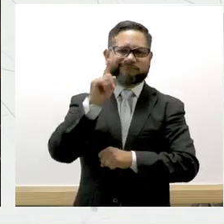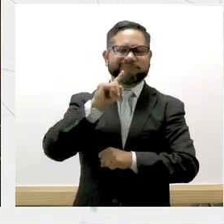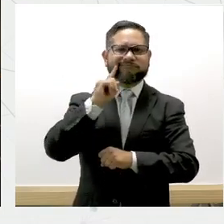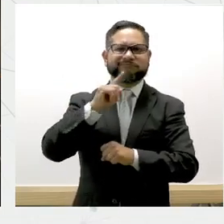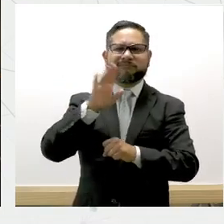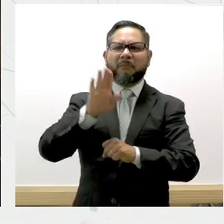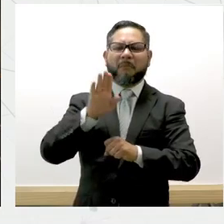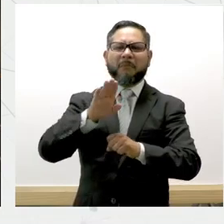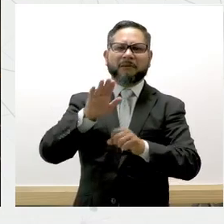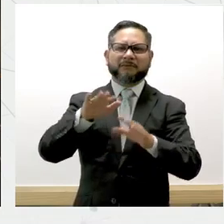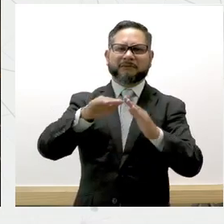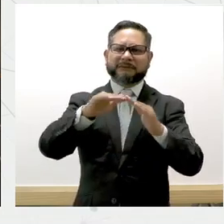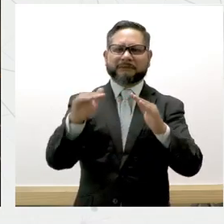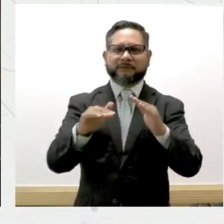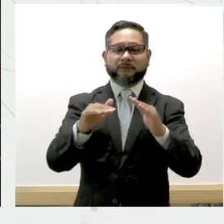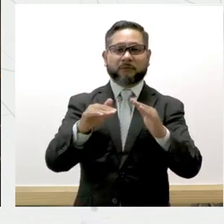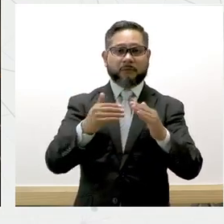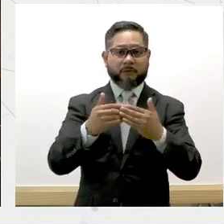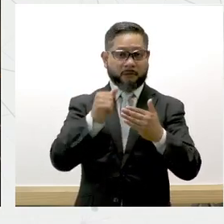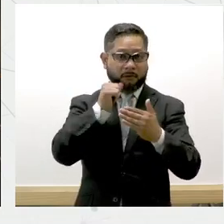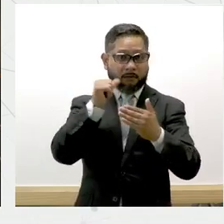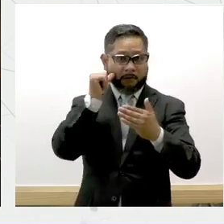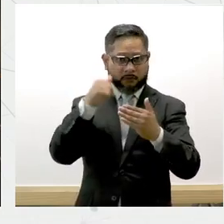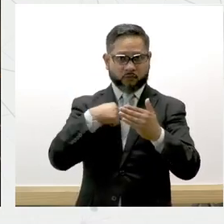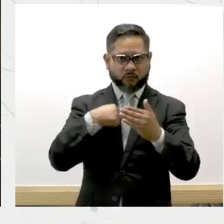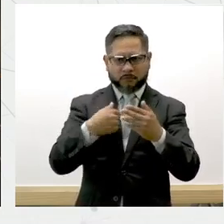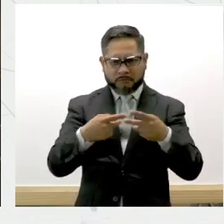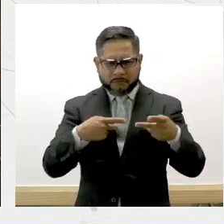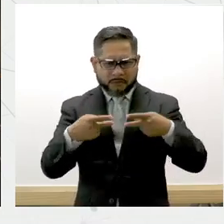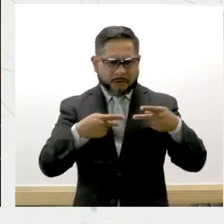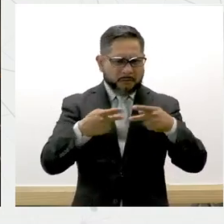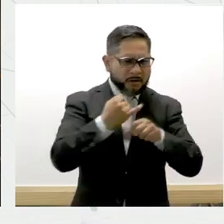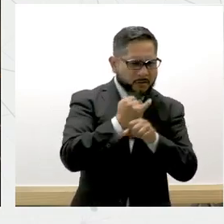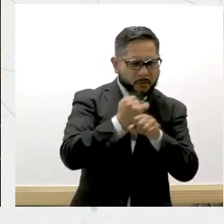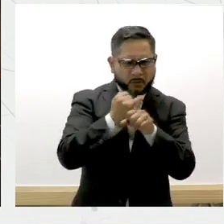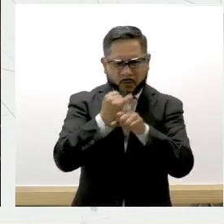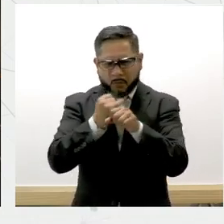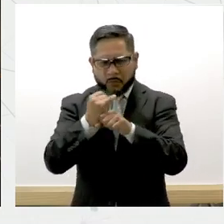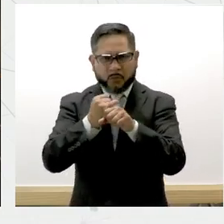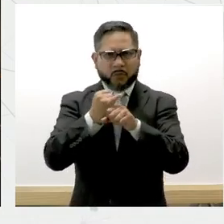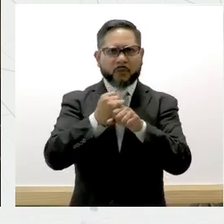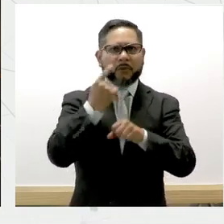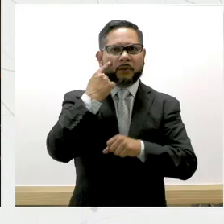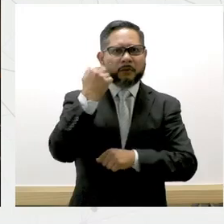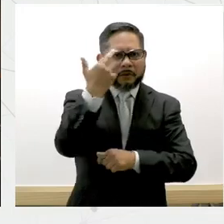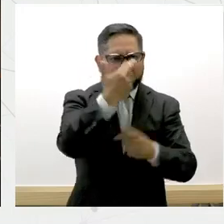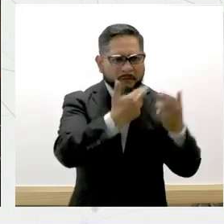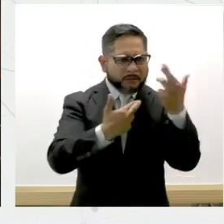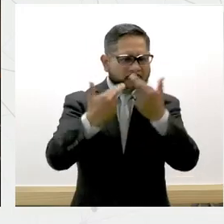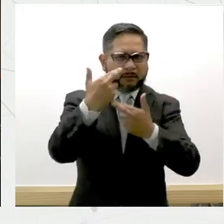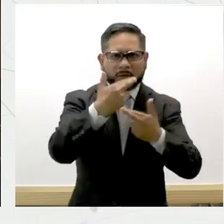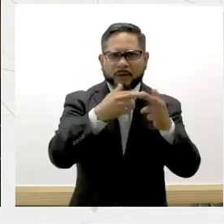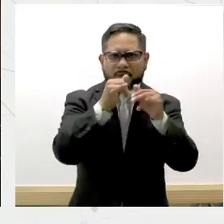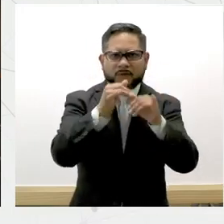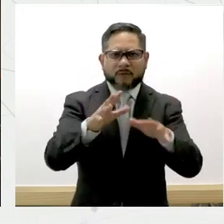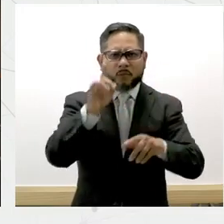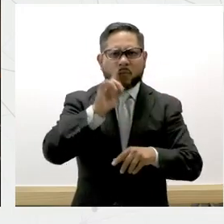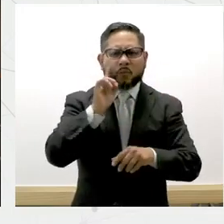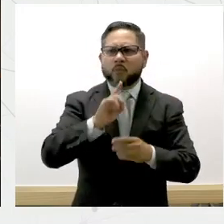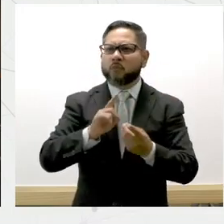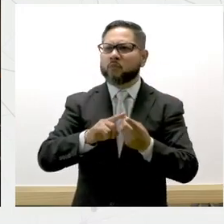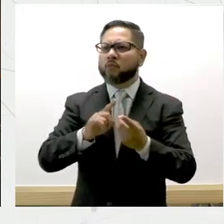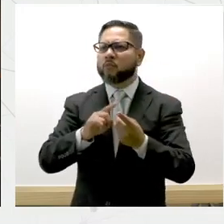preparando una investigación que estoy realizando en la materia, analizaba los datos de la presencia de mujeres, ¿no?, en los niveles